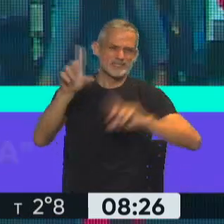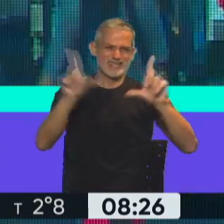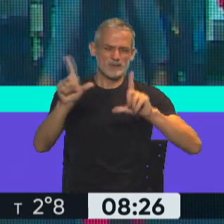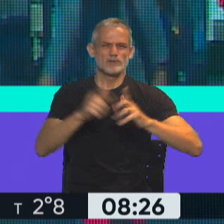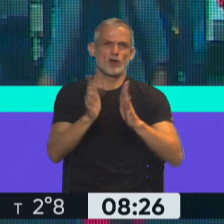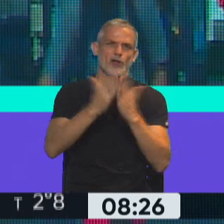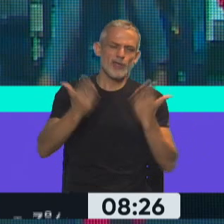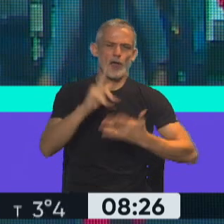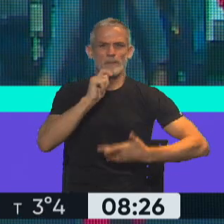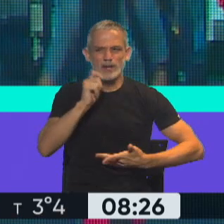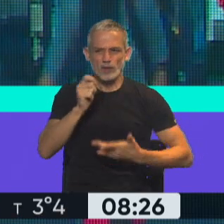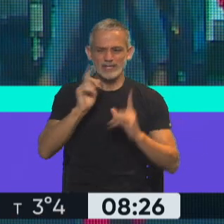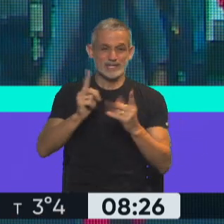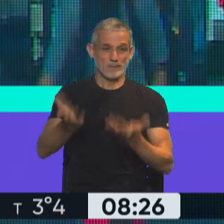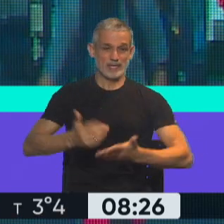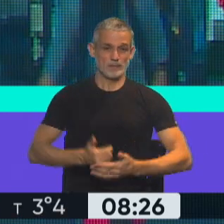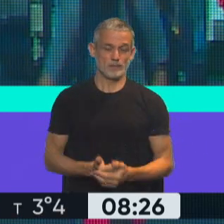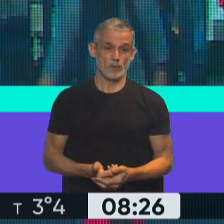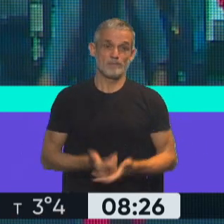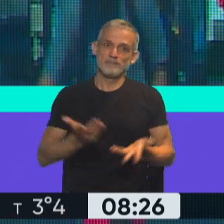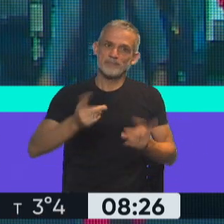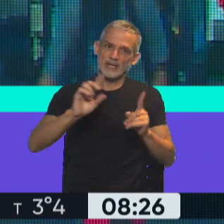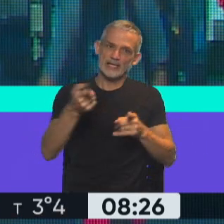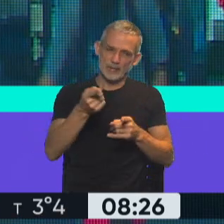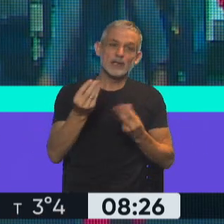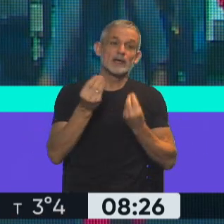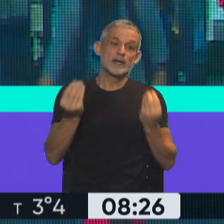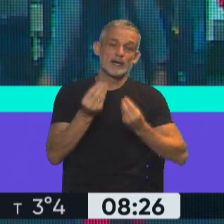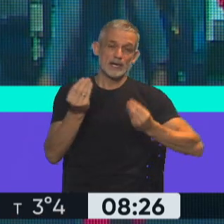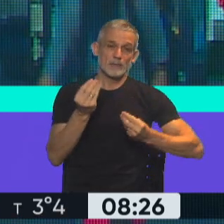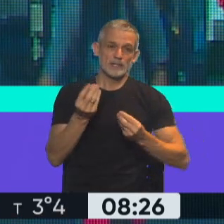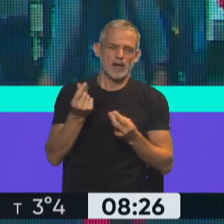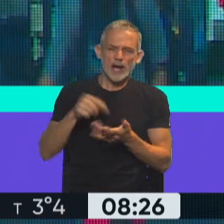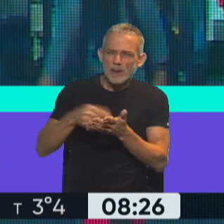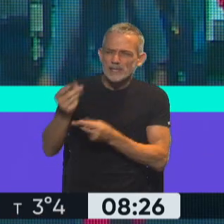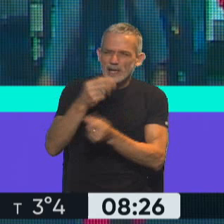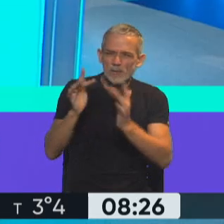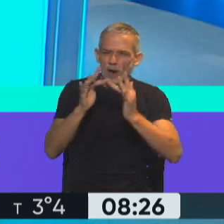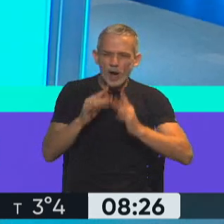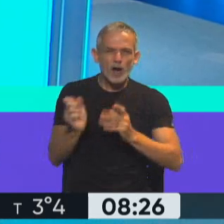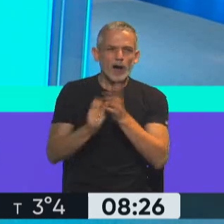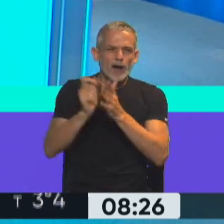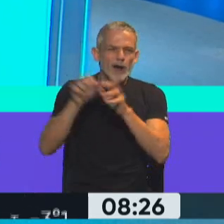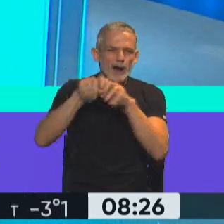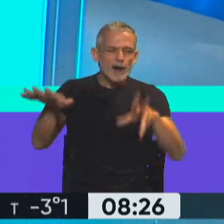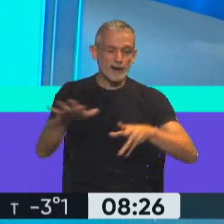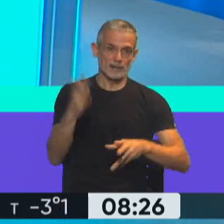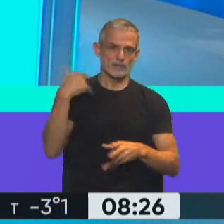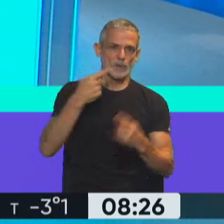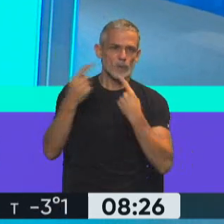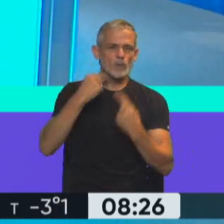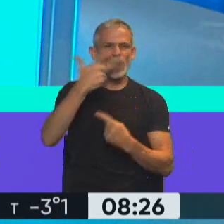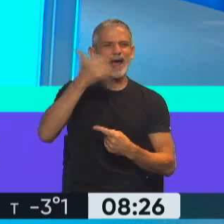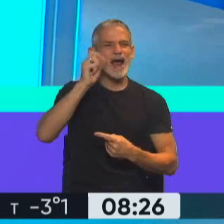en los periodistas. Sí, y también es cierto que hay que agregarle todo lo que está pasando con el capitalismo digital y las redes sociales. Hace poco salió una encuesta en